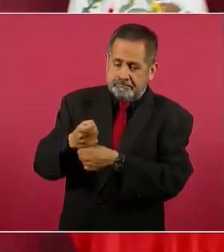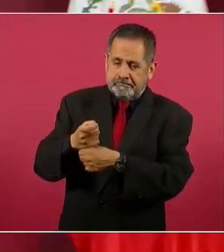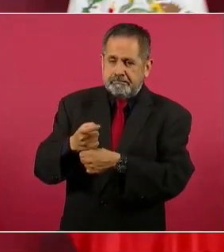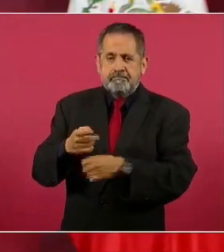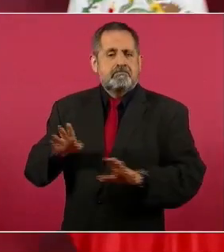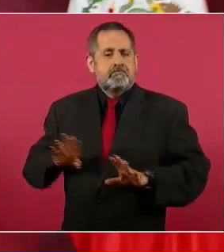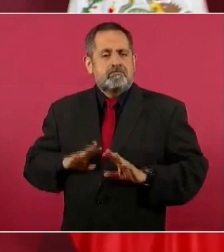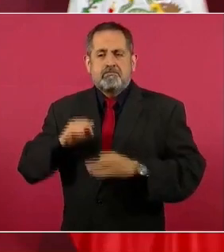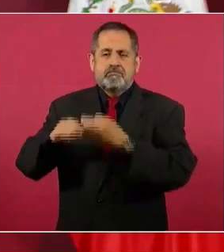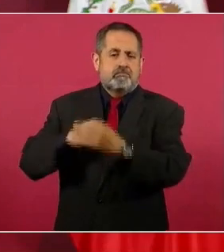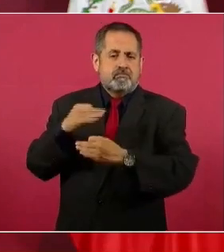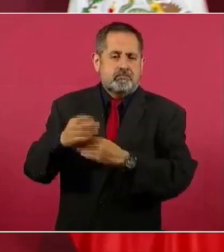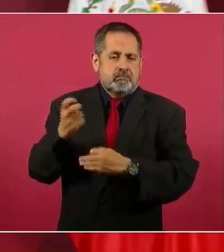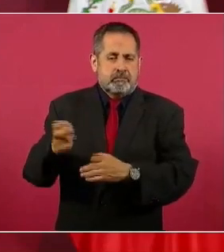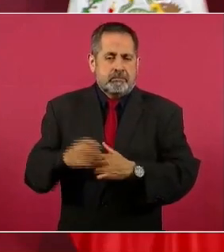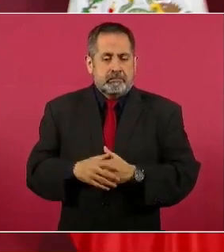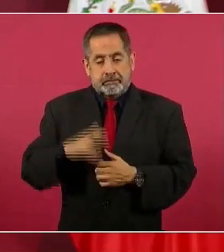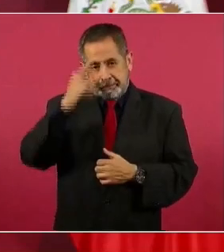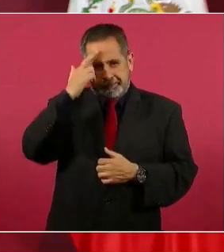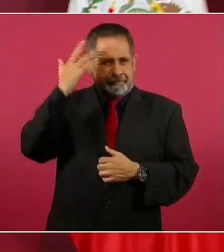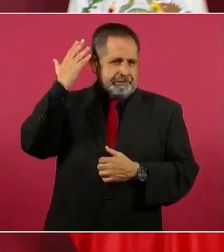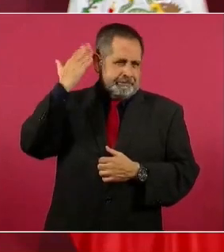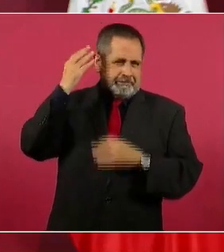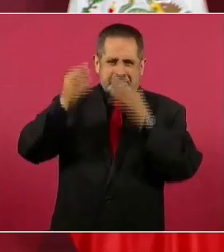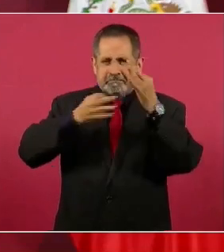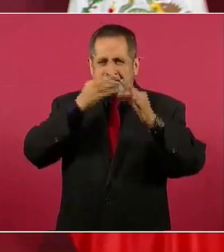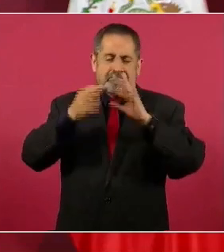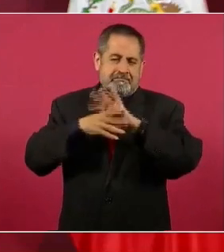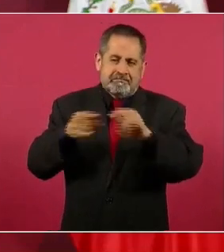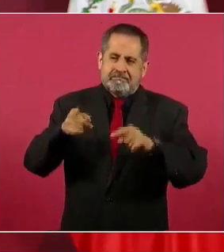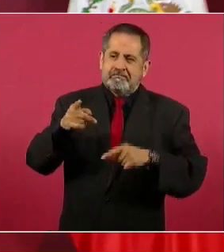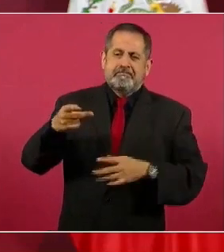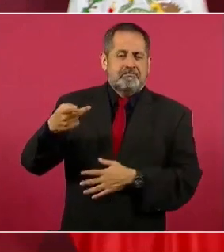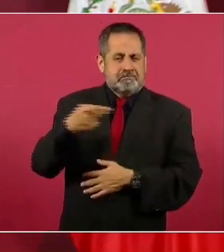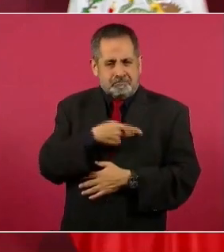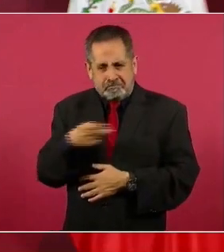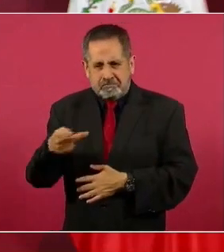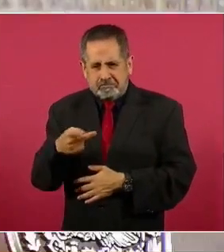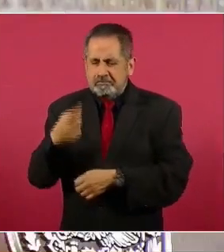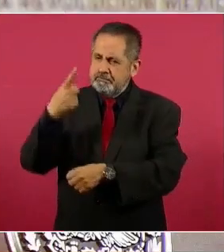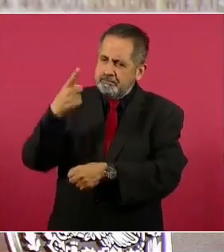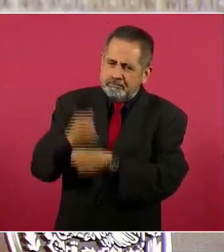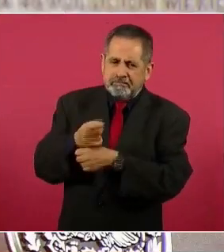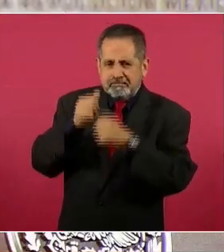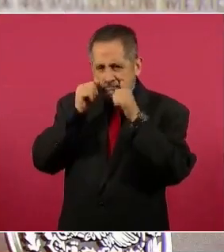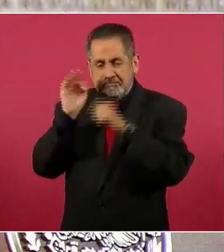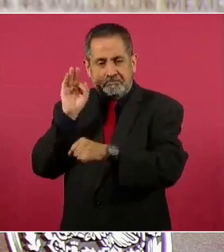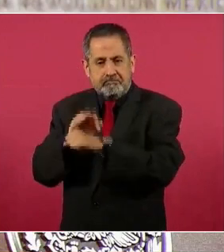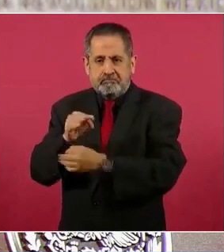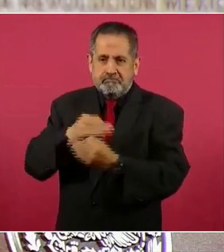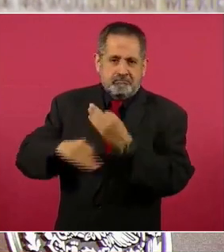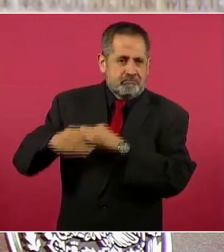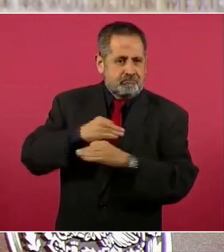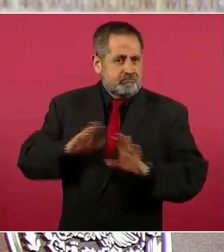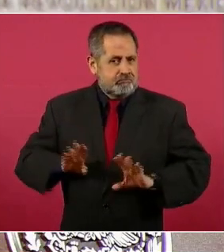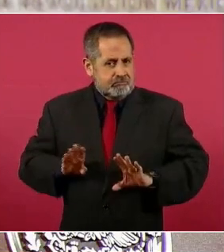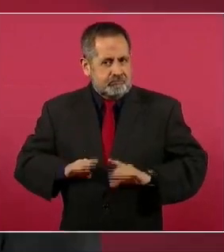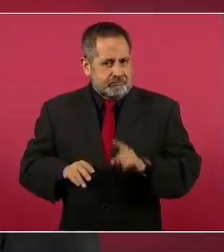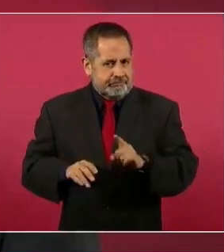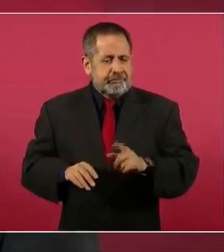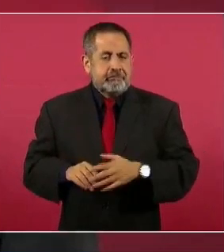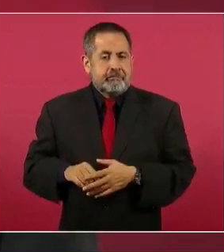Cuando usamos eso como campaña, como lema de campaña, esa frase